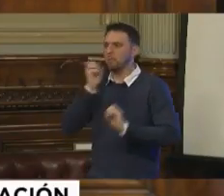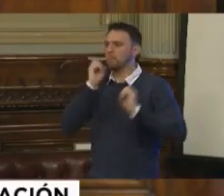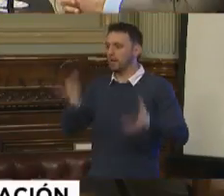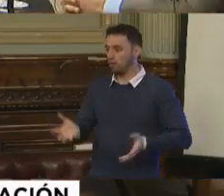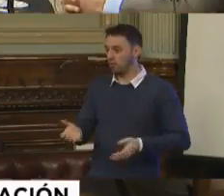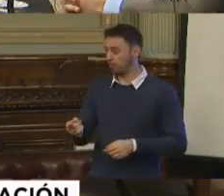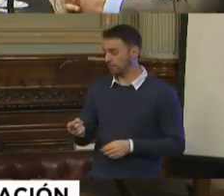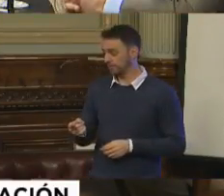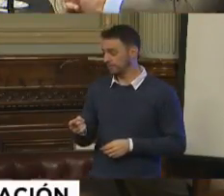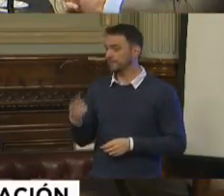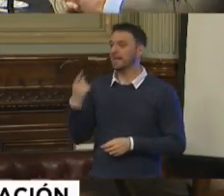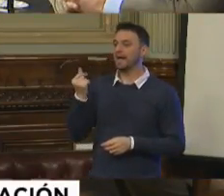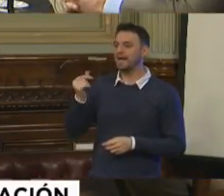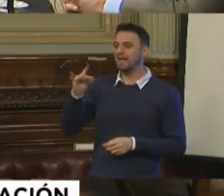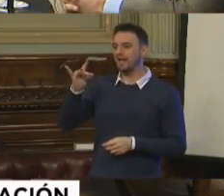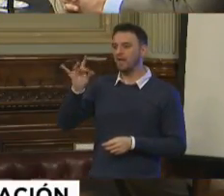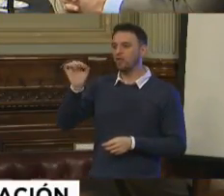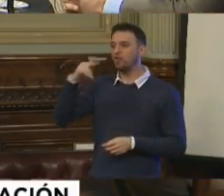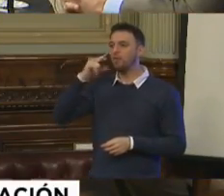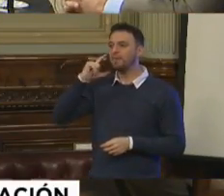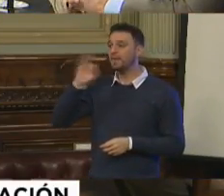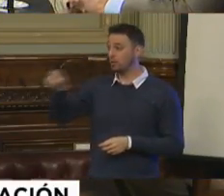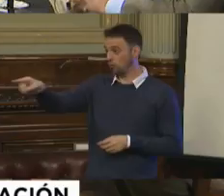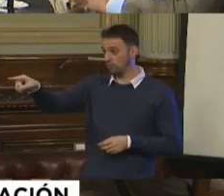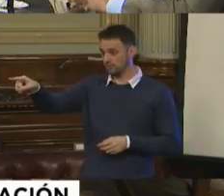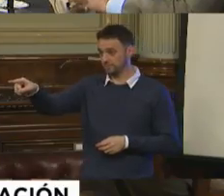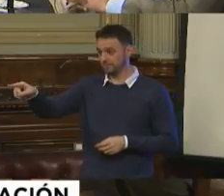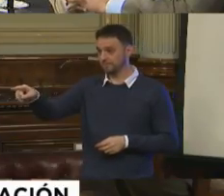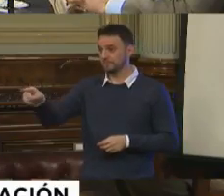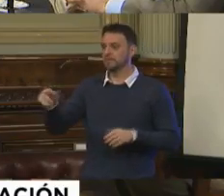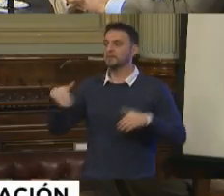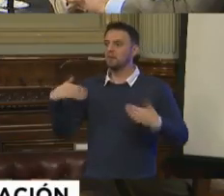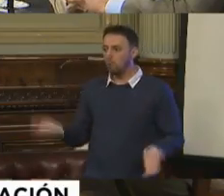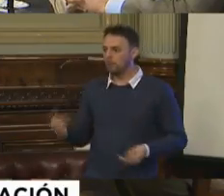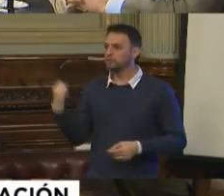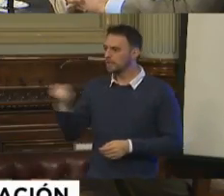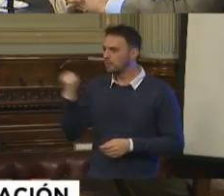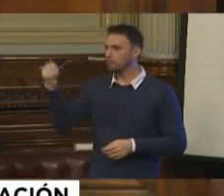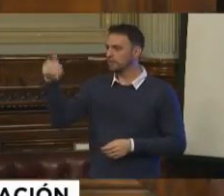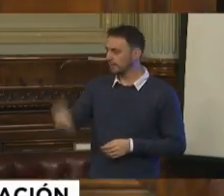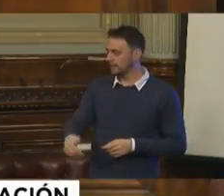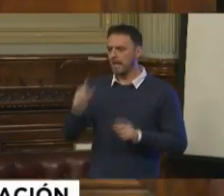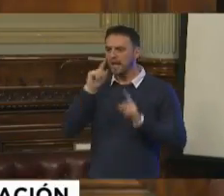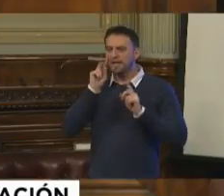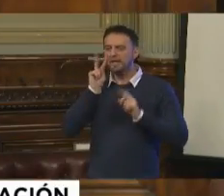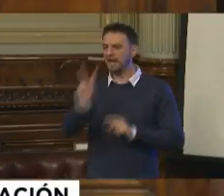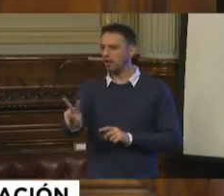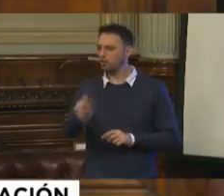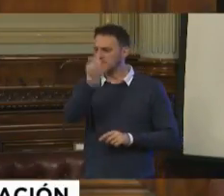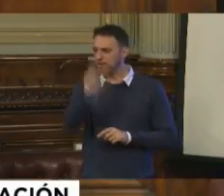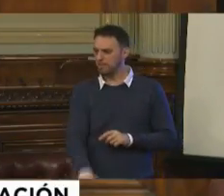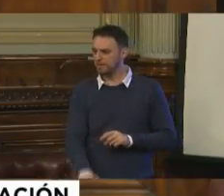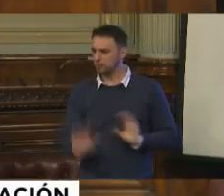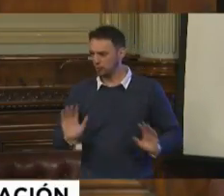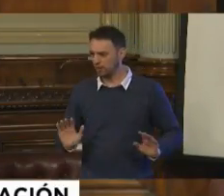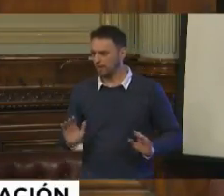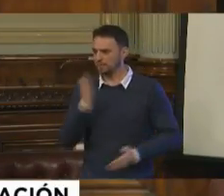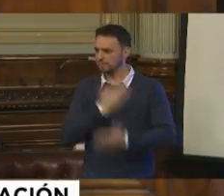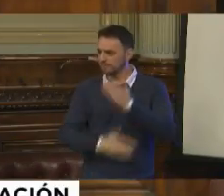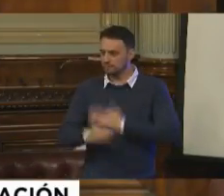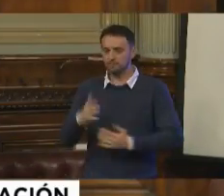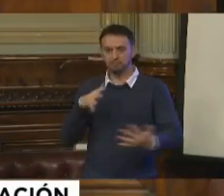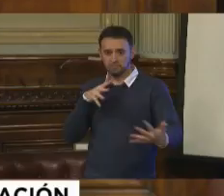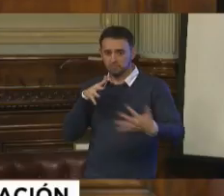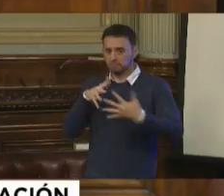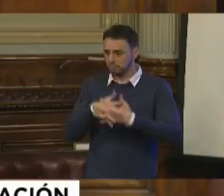nacional de la calidad de la dirección de domingo y me parece que eso se trata de reconocer al otro y